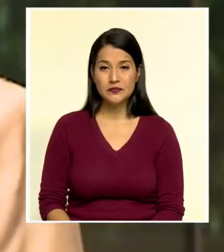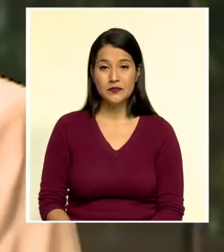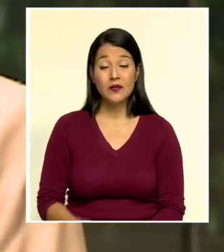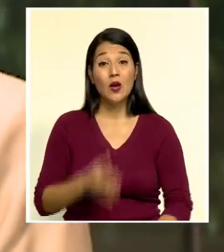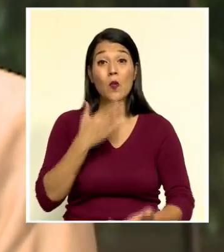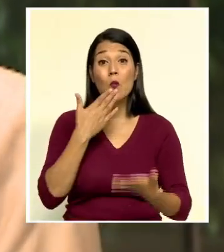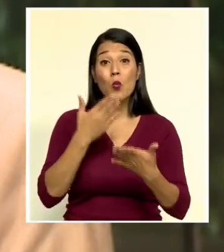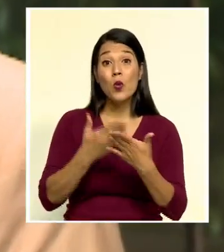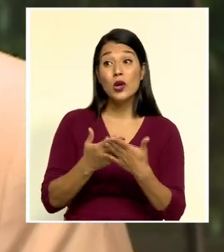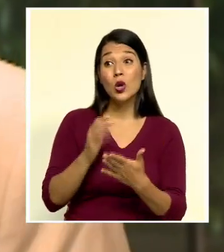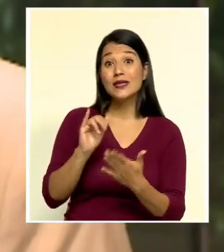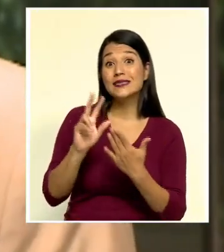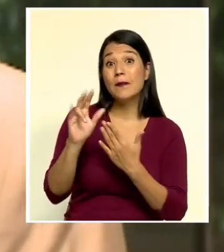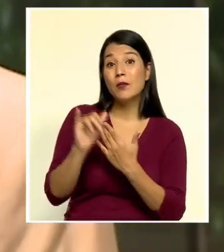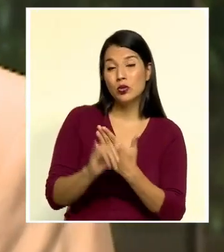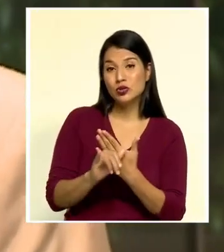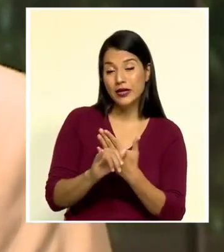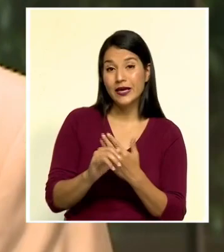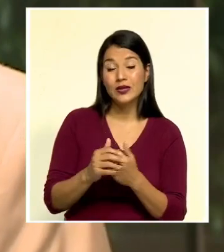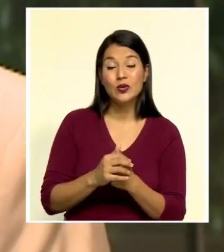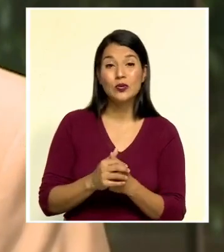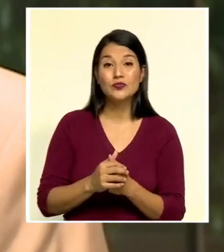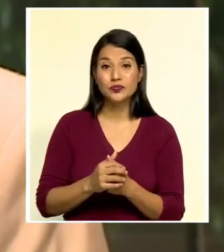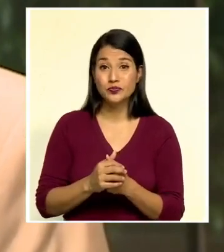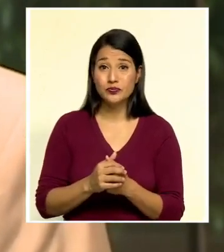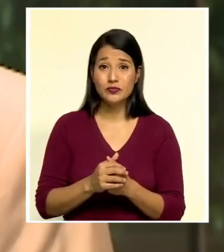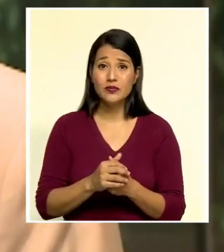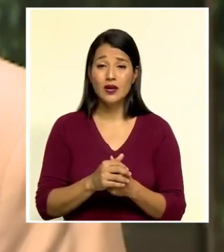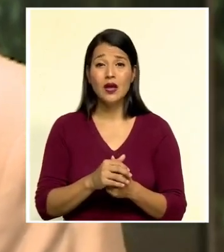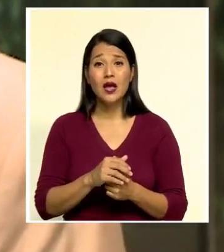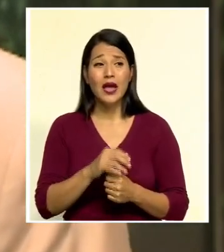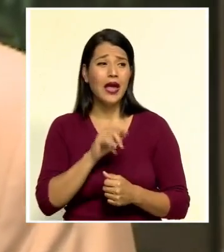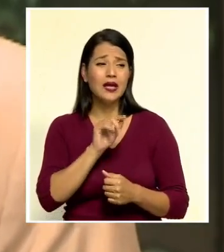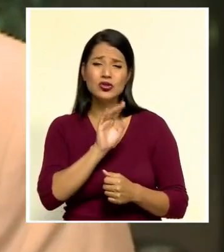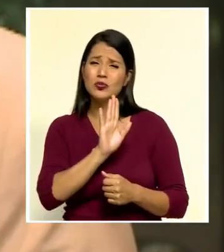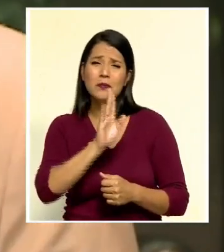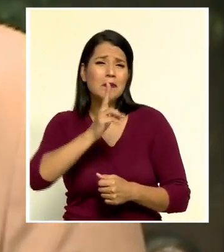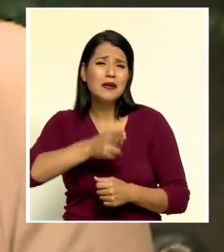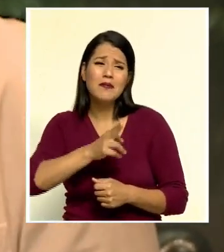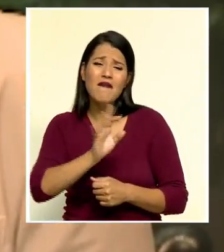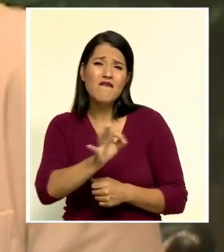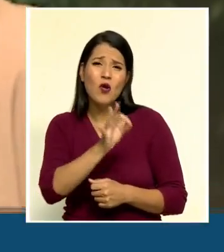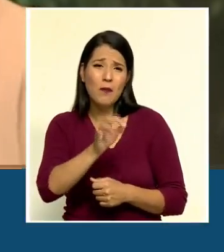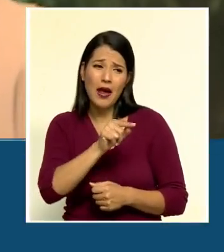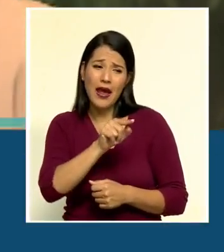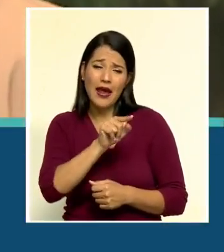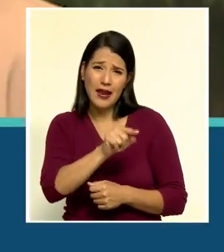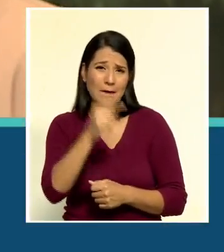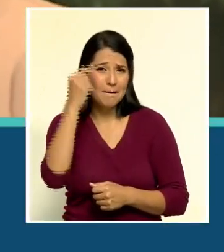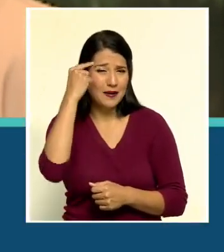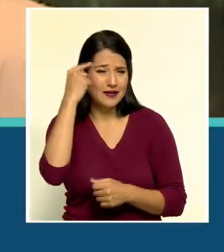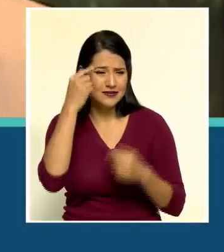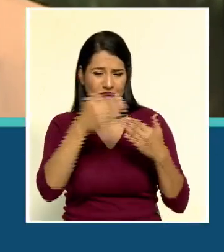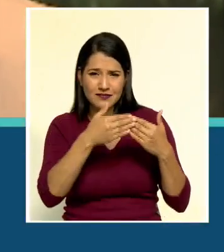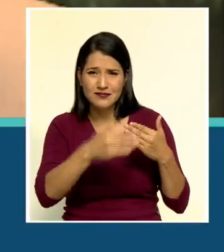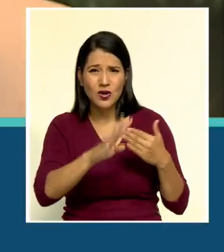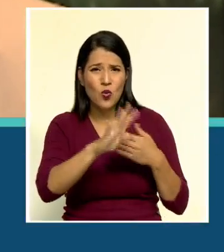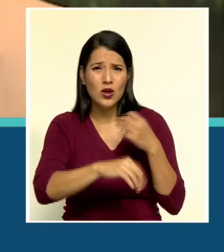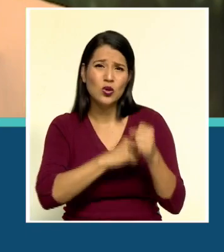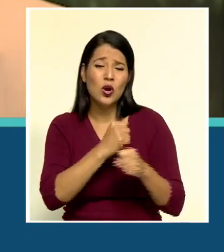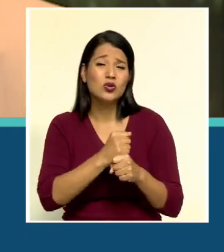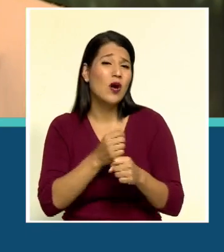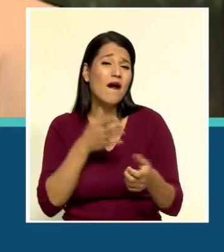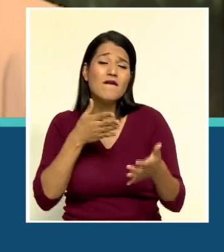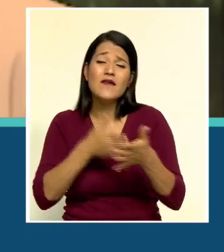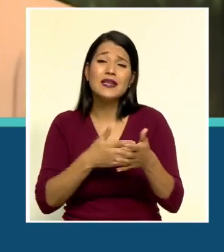Bueno, es un proyecto que en la misma línea que desgraciadamente él mantuvo durante 4 años, trata de vulnerar los derechos adquiridos de los trabajadores y